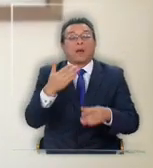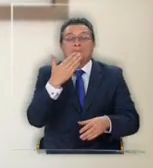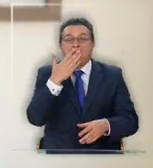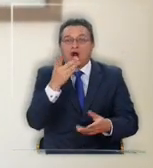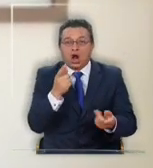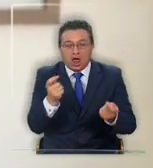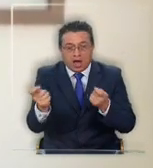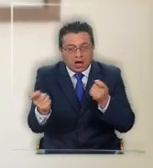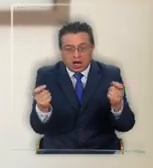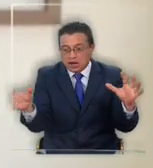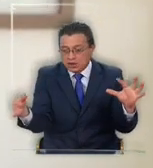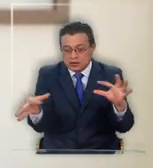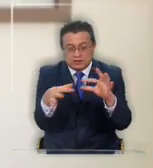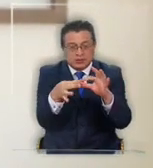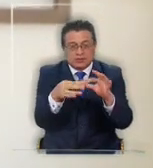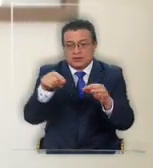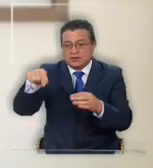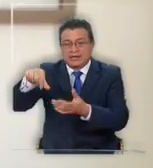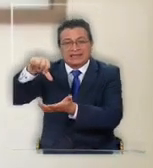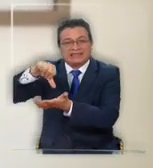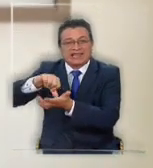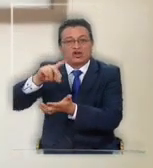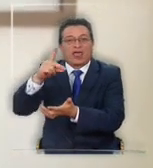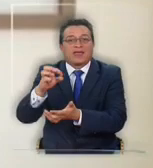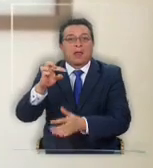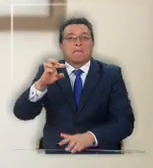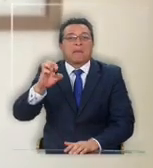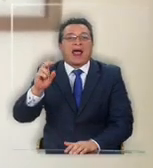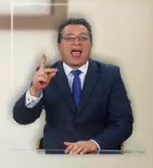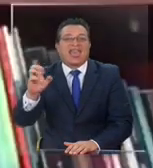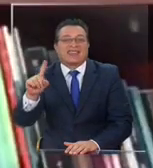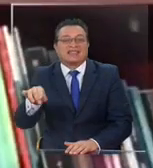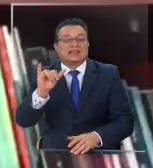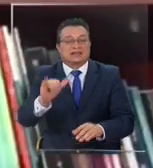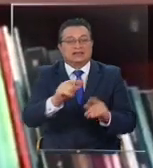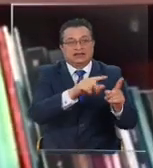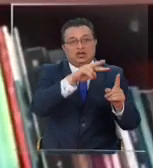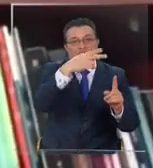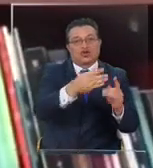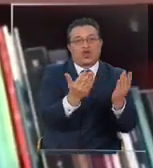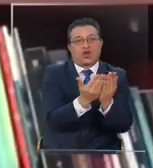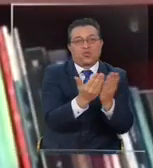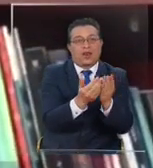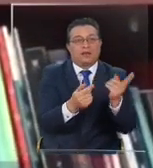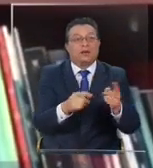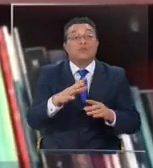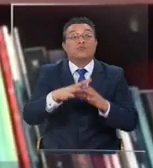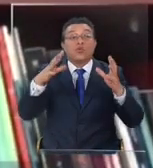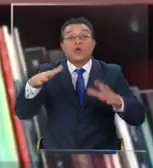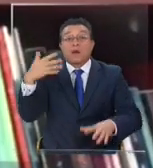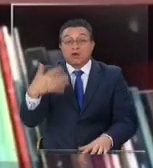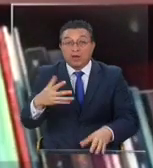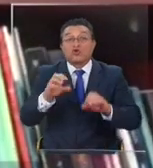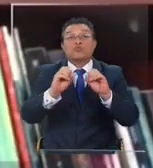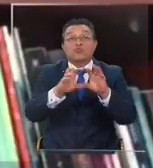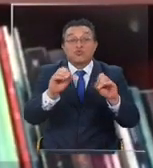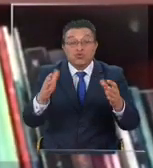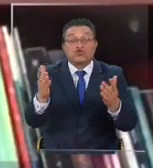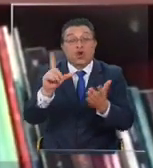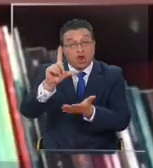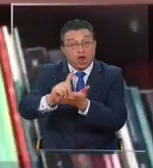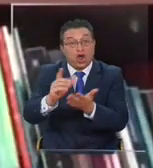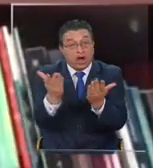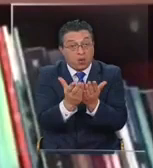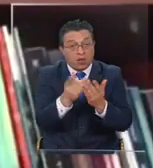entre los centros de padres y los actuales sostenedores es relevante el hecho de que muchos establecimientos hoy día estén hablando